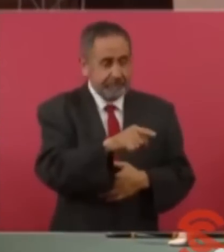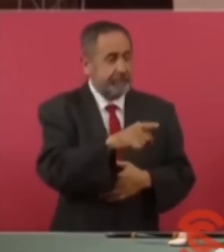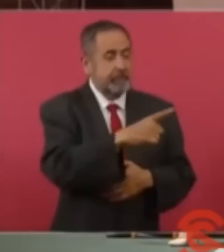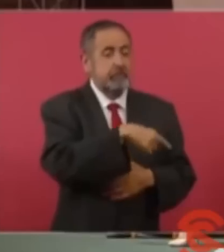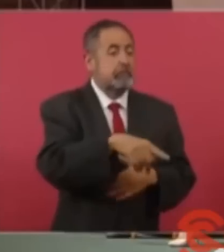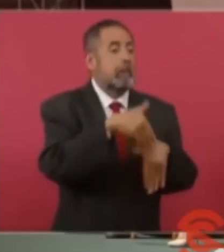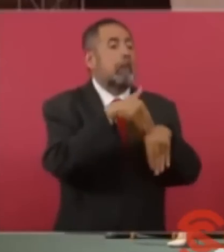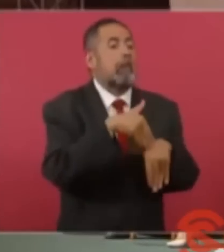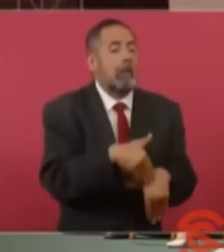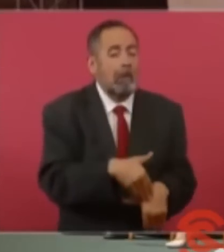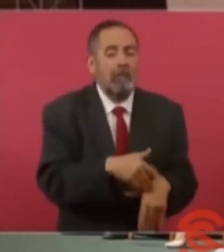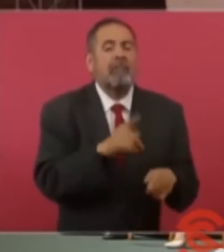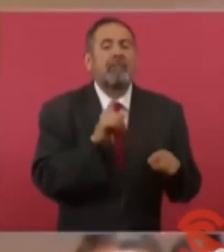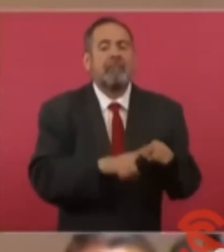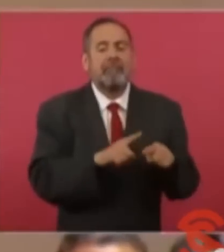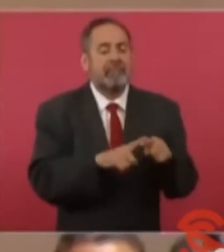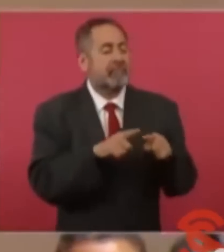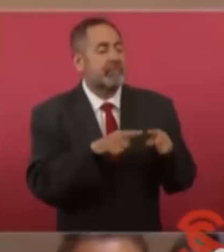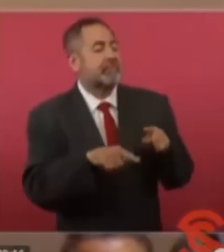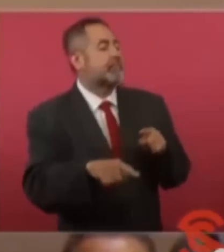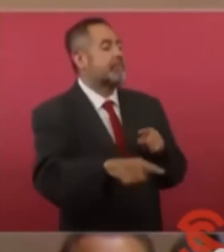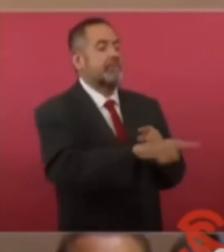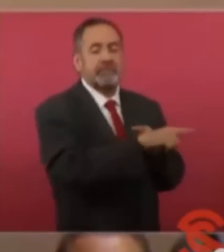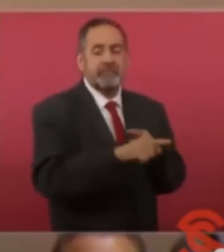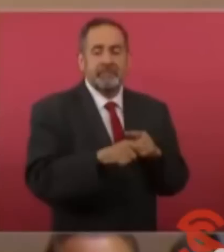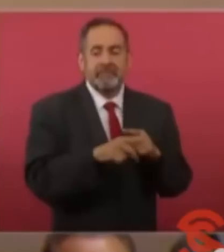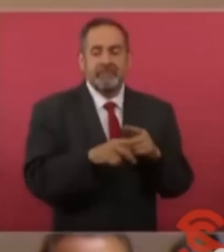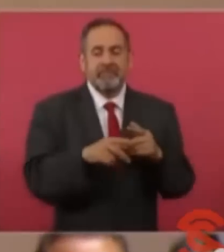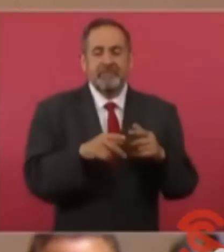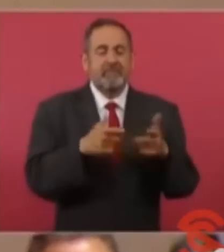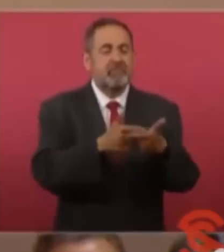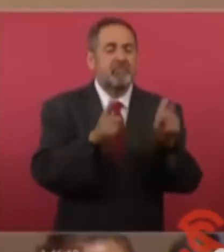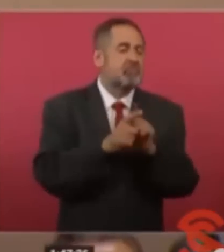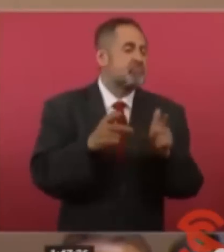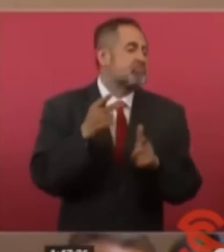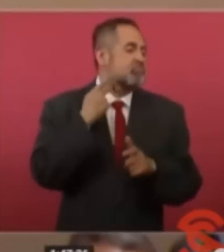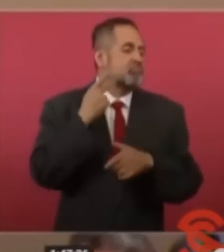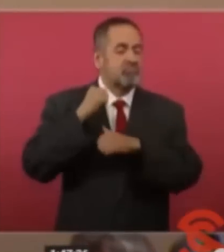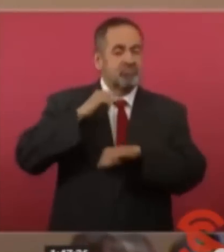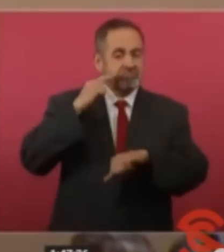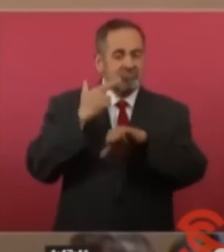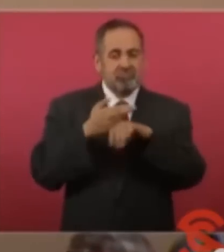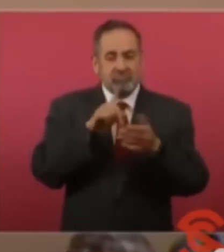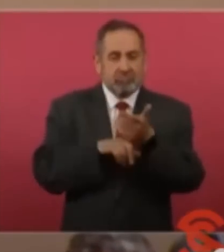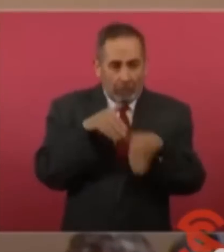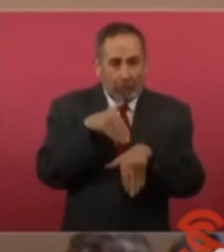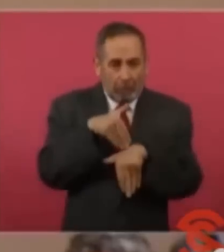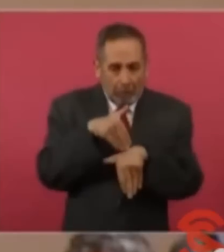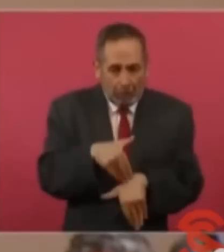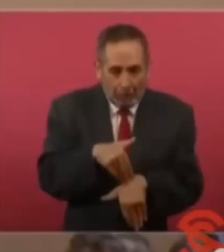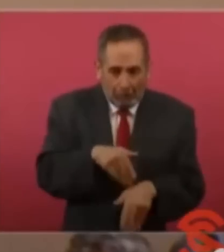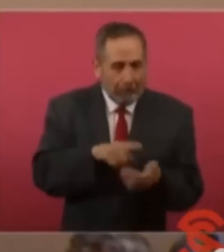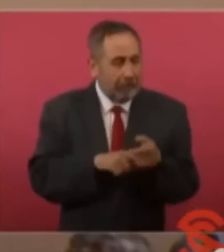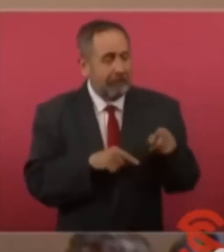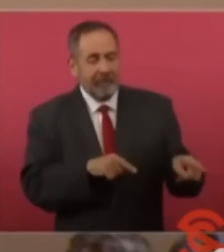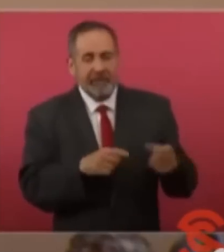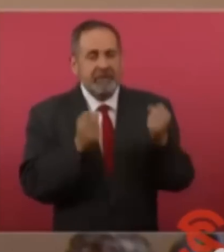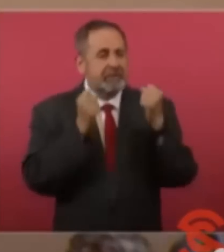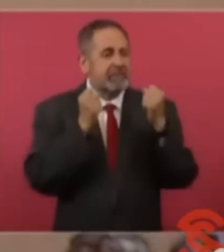obedecen los encargados de los partidos, muchos